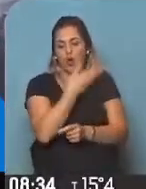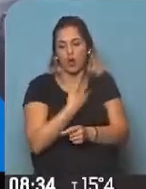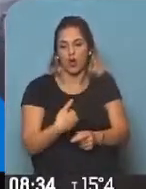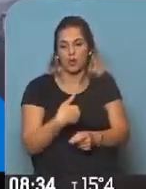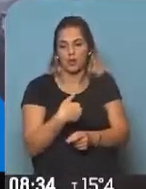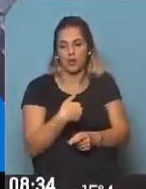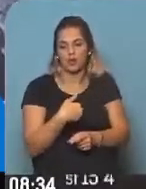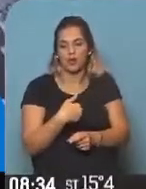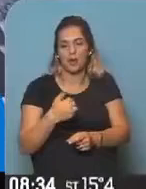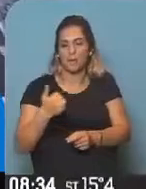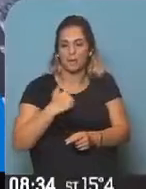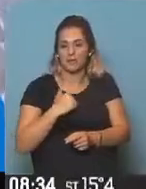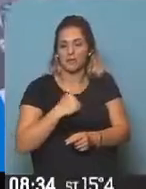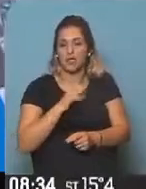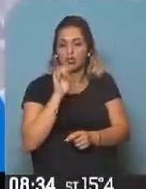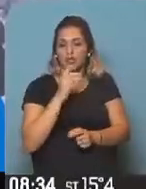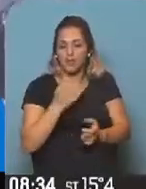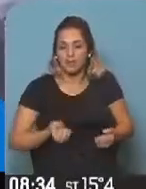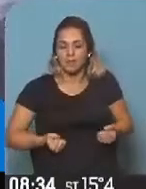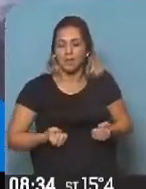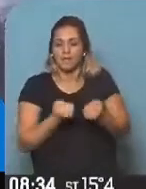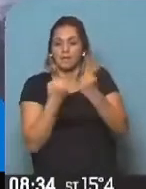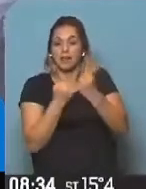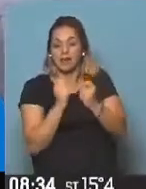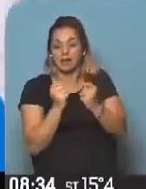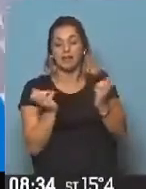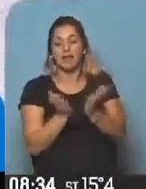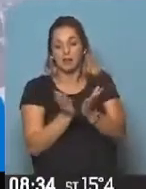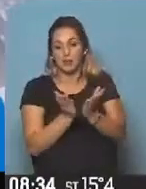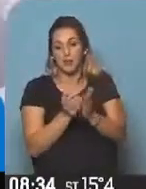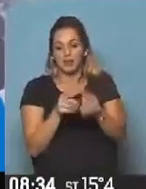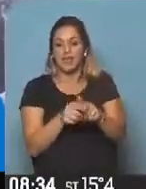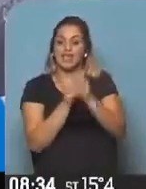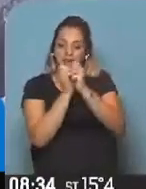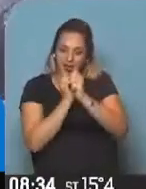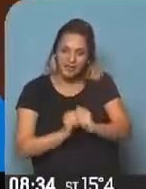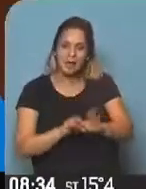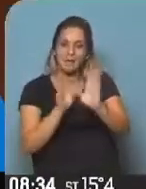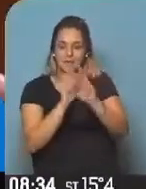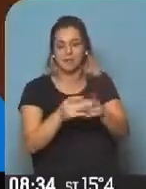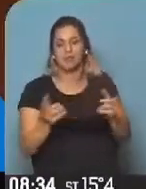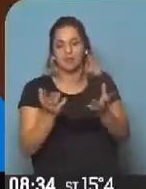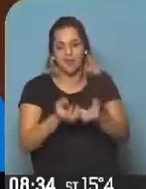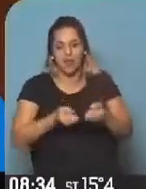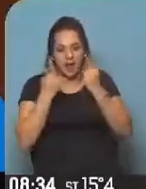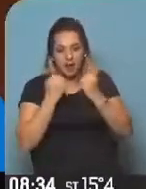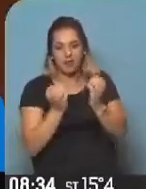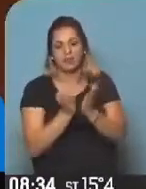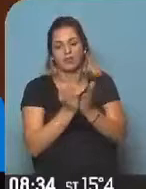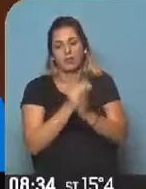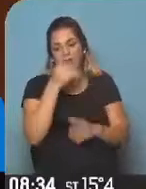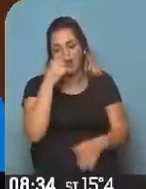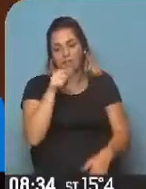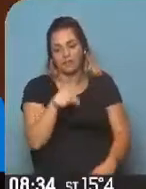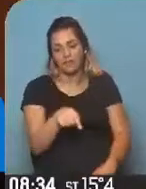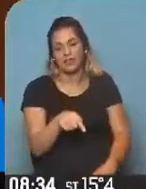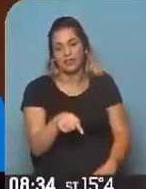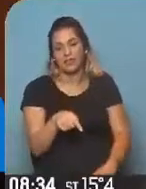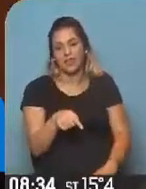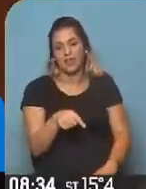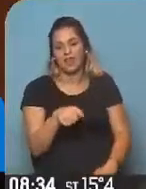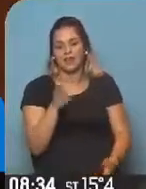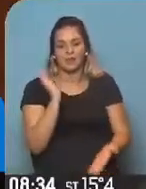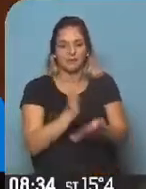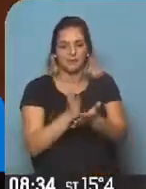resistieron fueron los estudiantes y ahí empezó la resistencia que termina con el cordobazo y el fin de esa dictadura